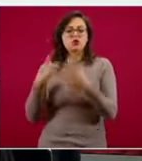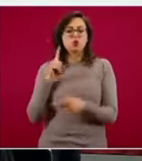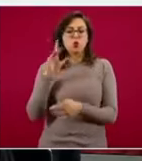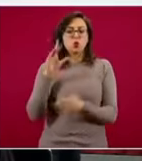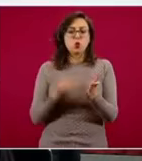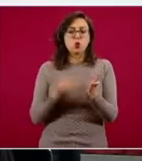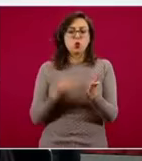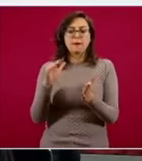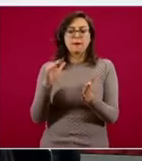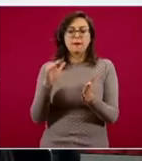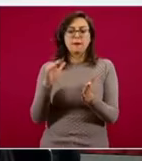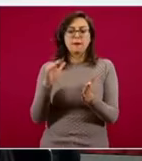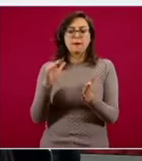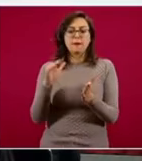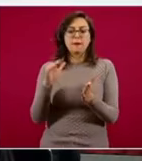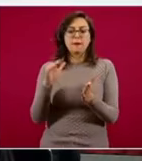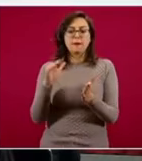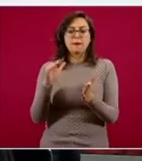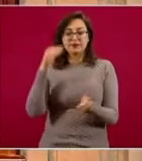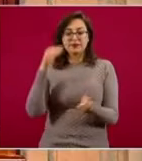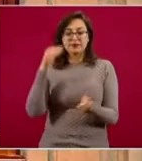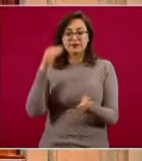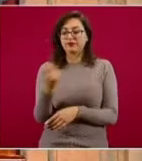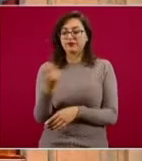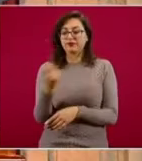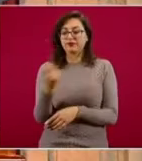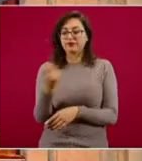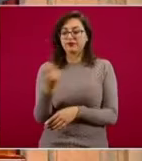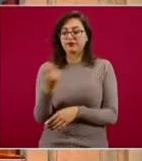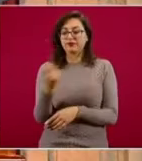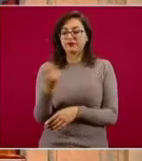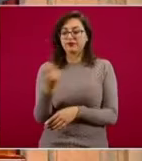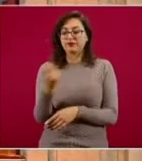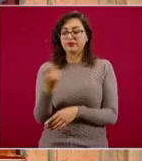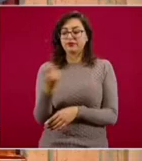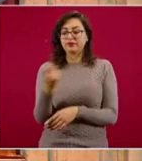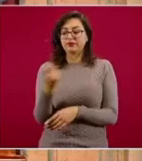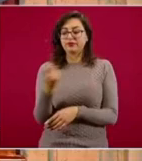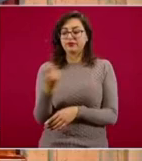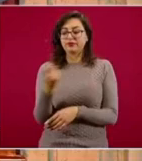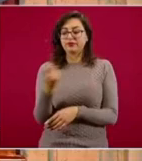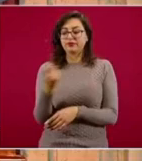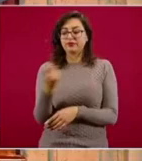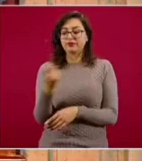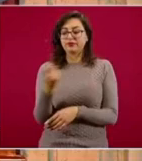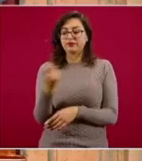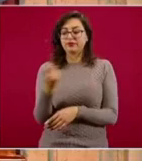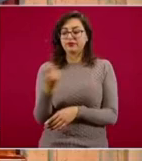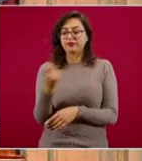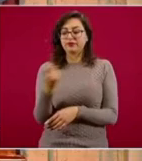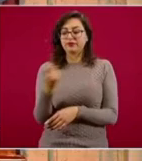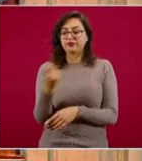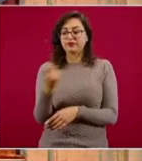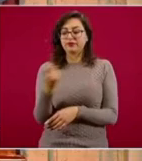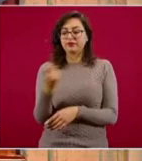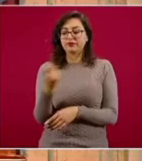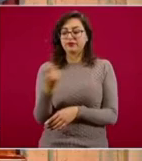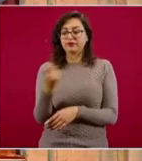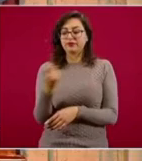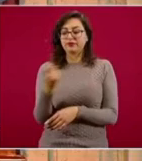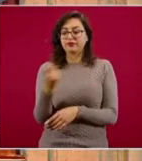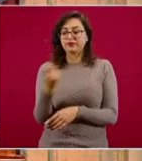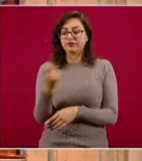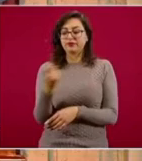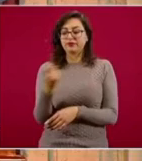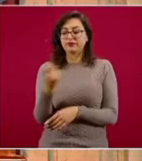1.011.153 han tenido algunas de estas tres características y son las que están representadas en las barras de color café claro en